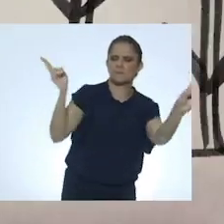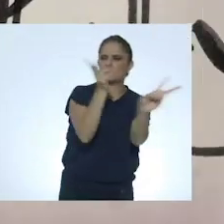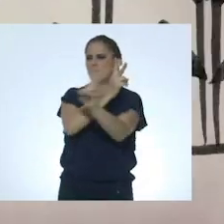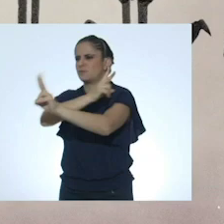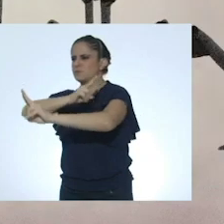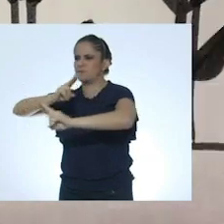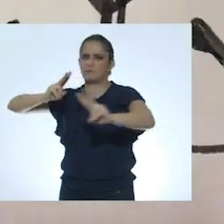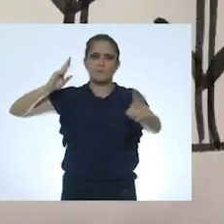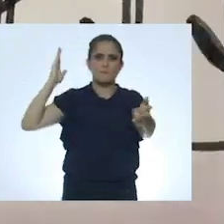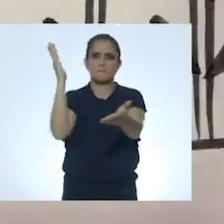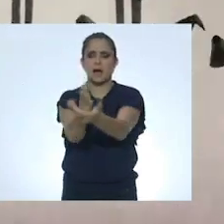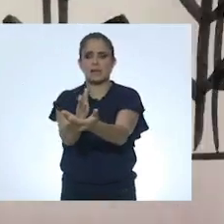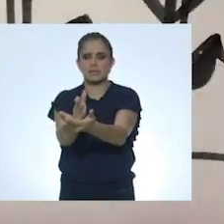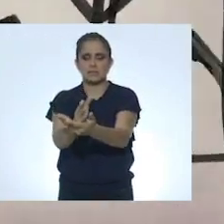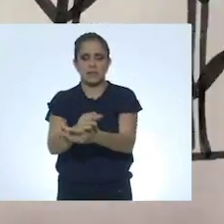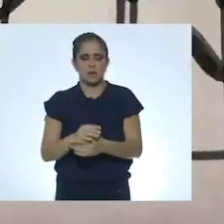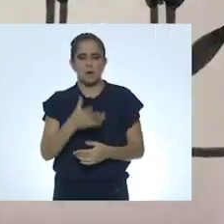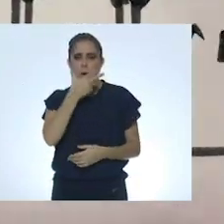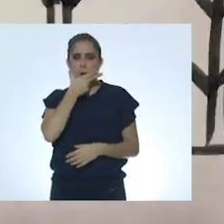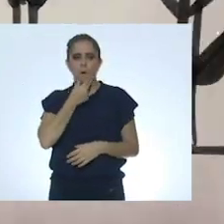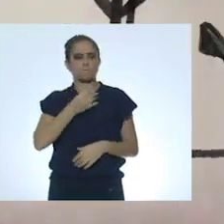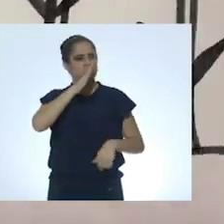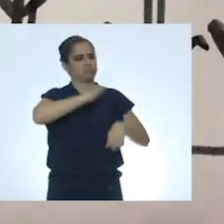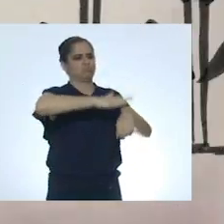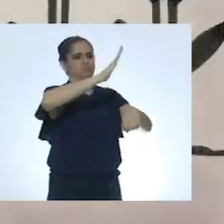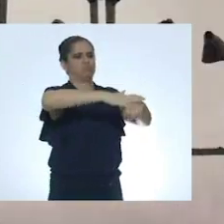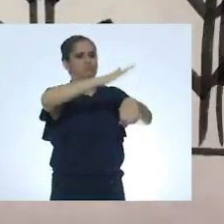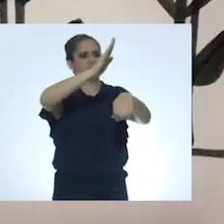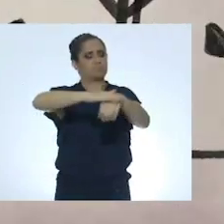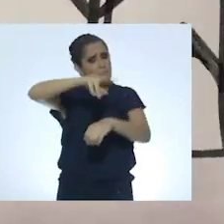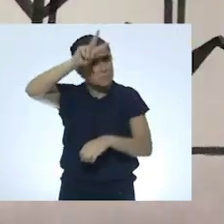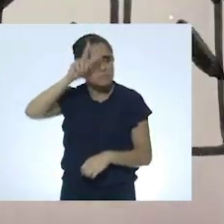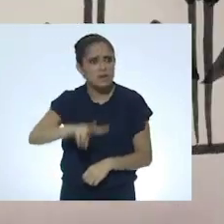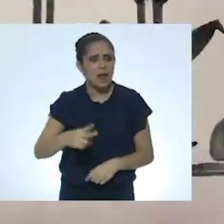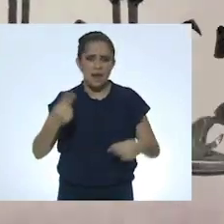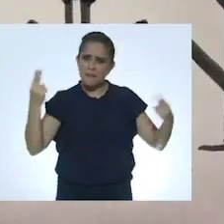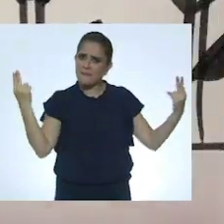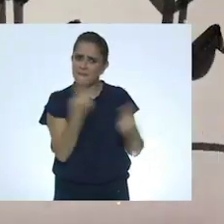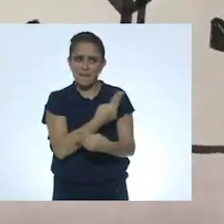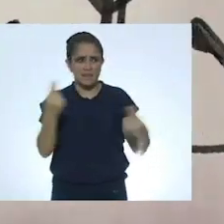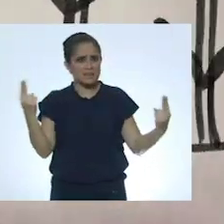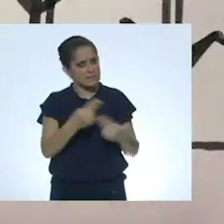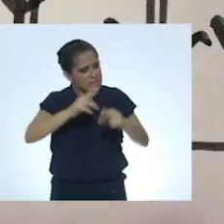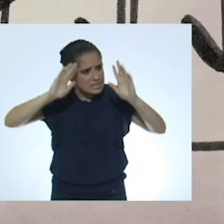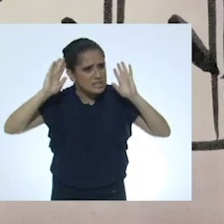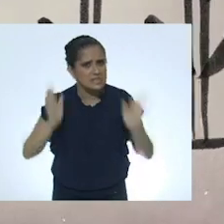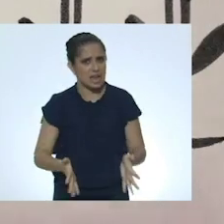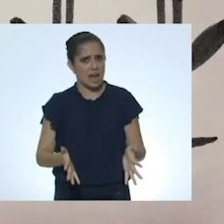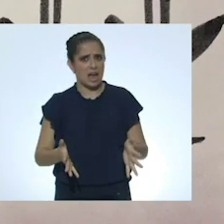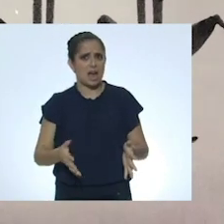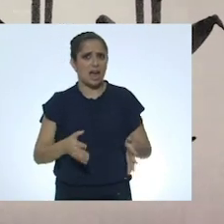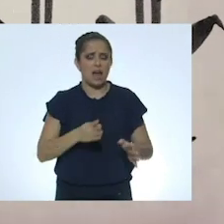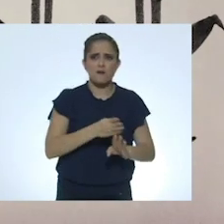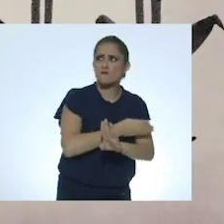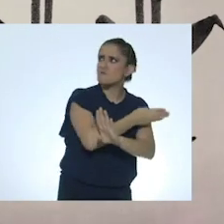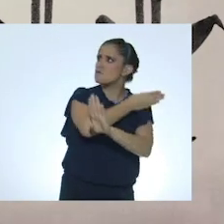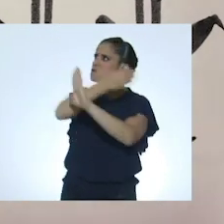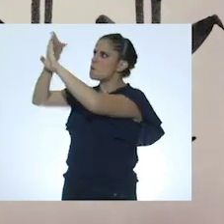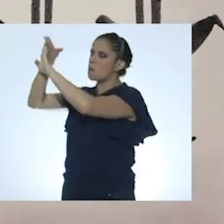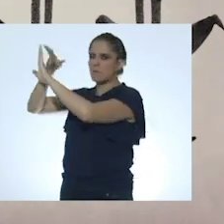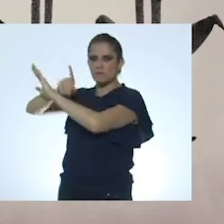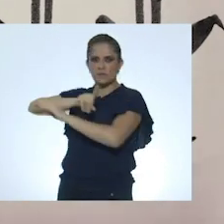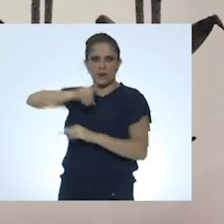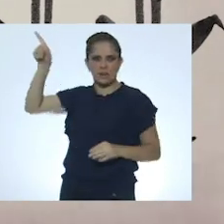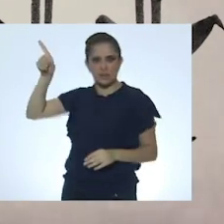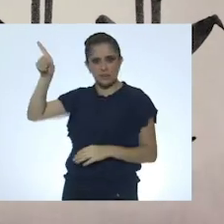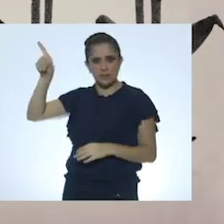Unine velaca. Neguci velaca. Shizanda gunica. Lugiaja e kestika.